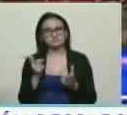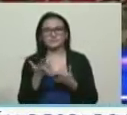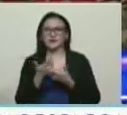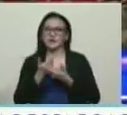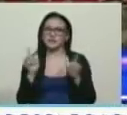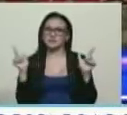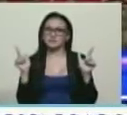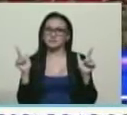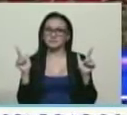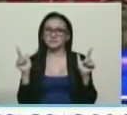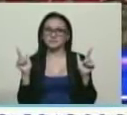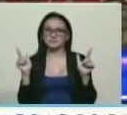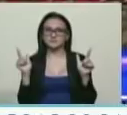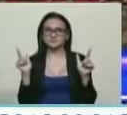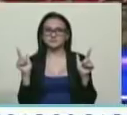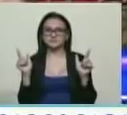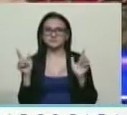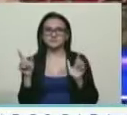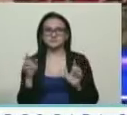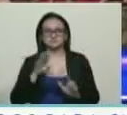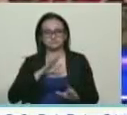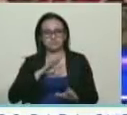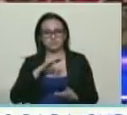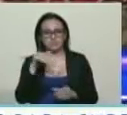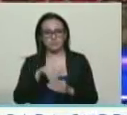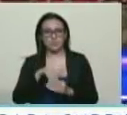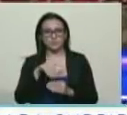libre y soberana, su voto.